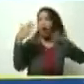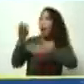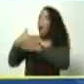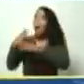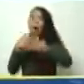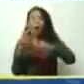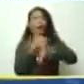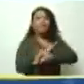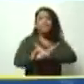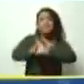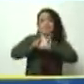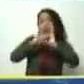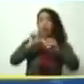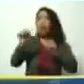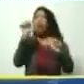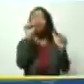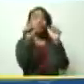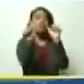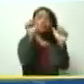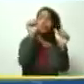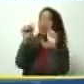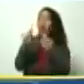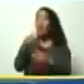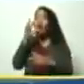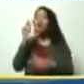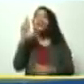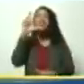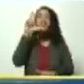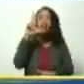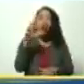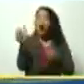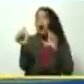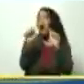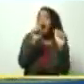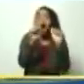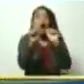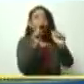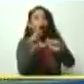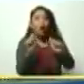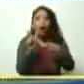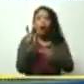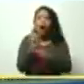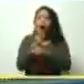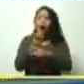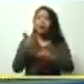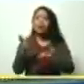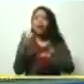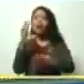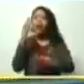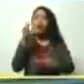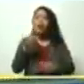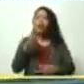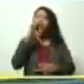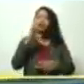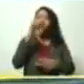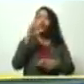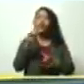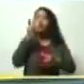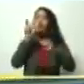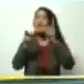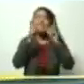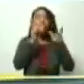pum pa nos tomamos alguna gaseosa algo con gas win win win